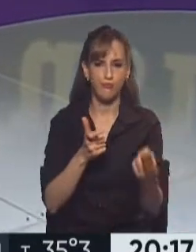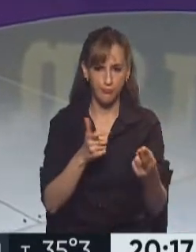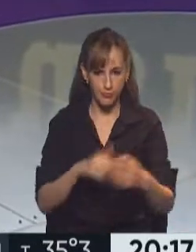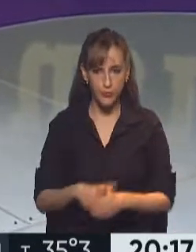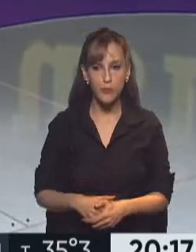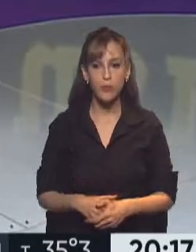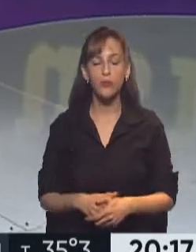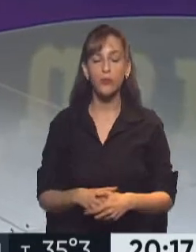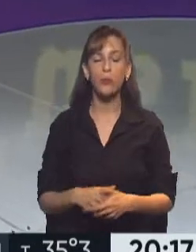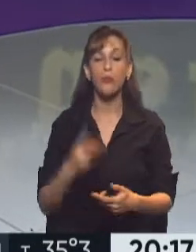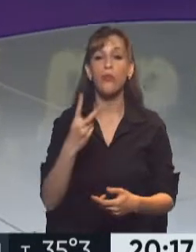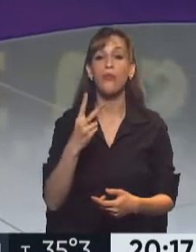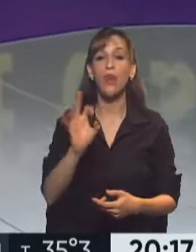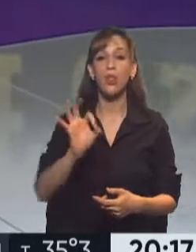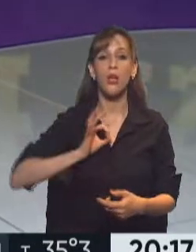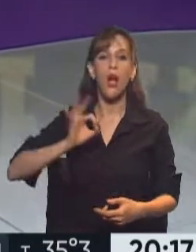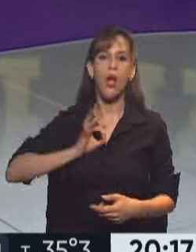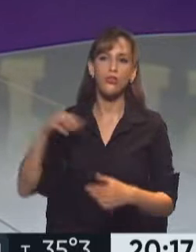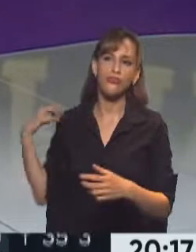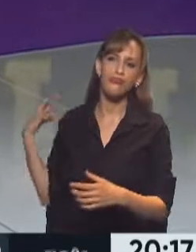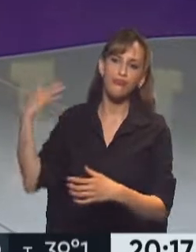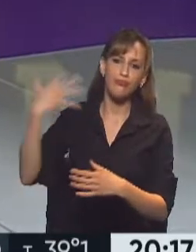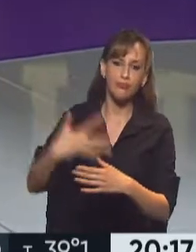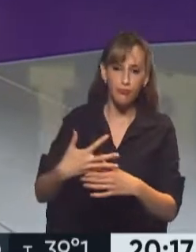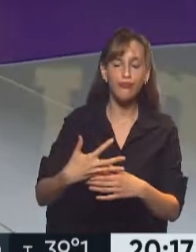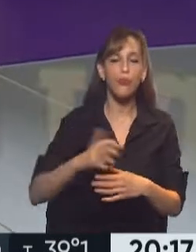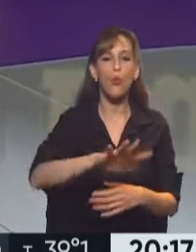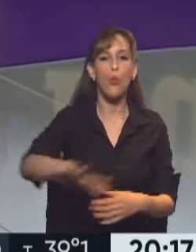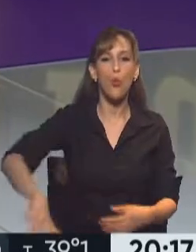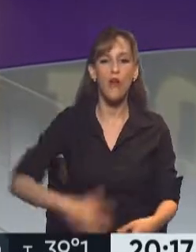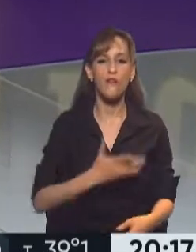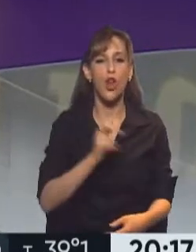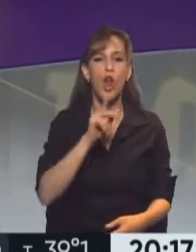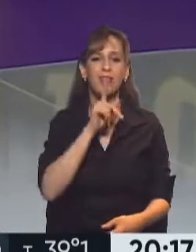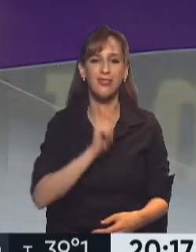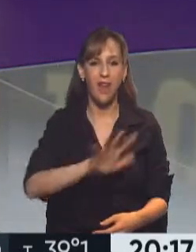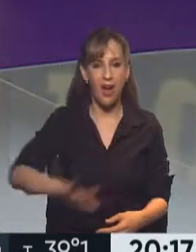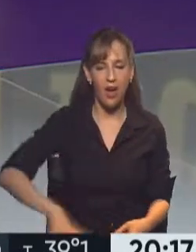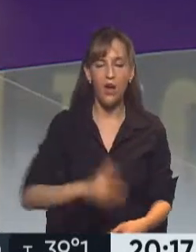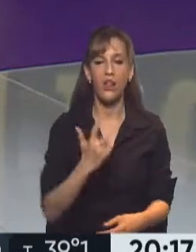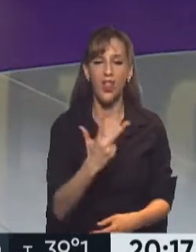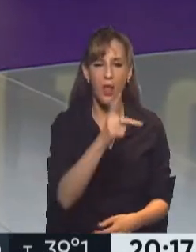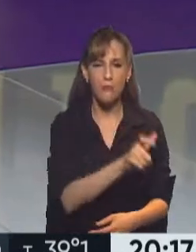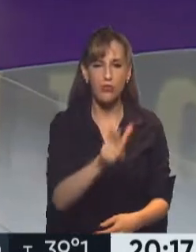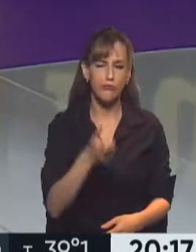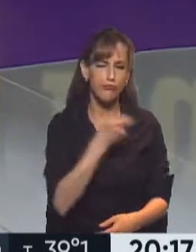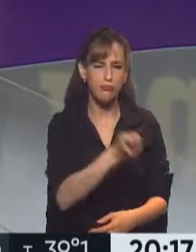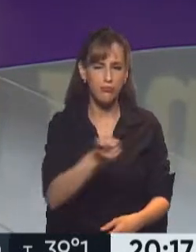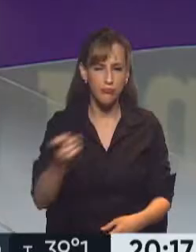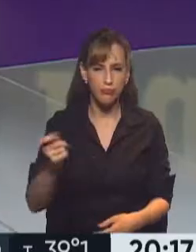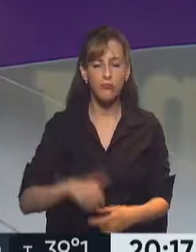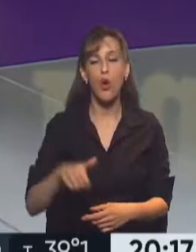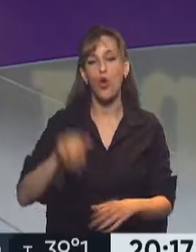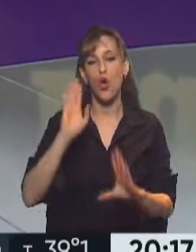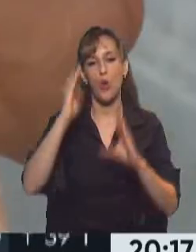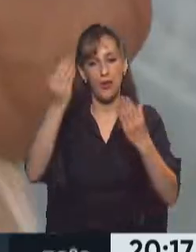desgarradora. 20 años de aquel triple crimen en Floresta, de aquella masacre, el testimonio de los familiares, el homenaje a